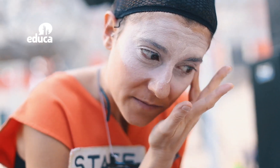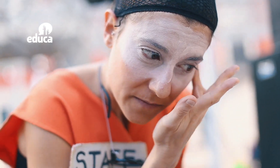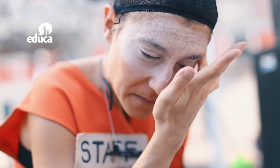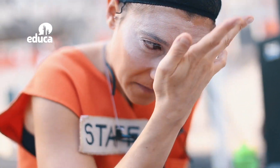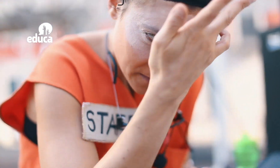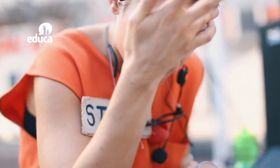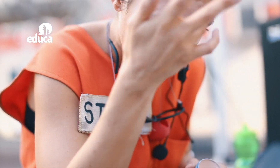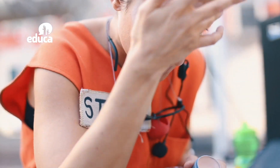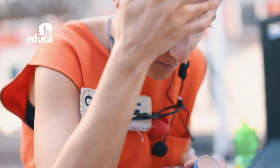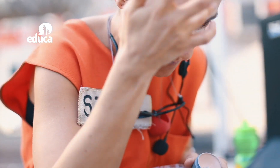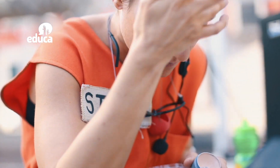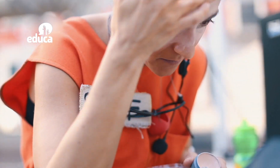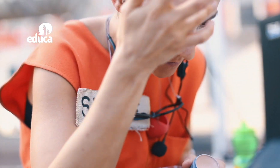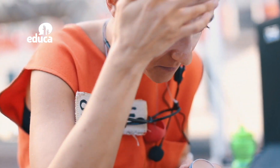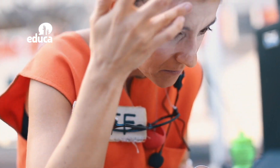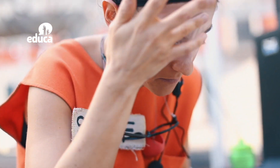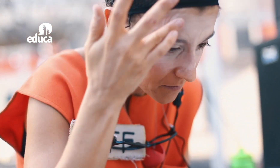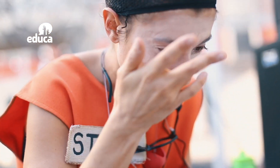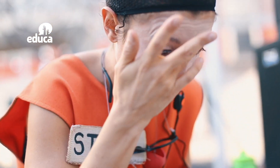hablar